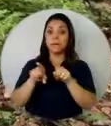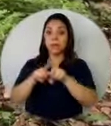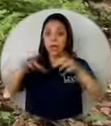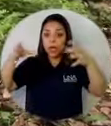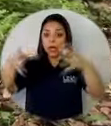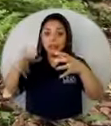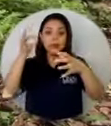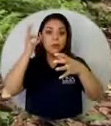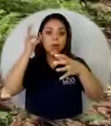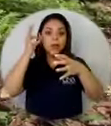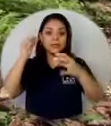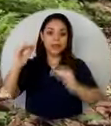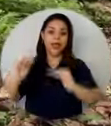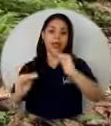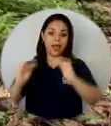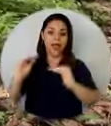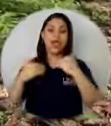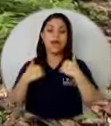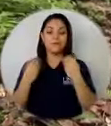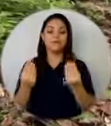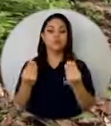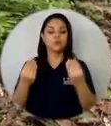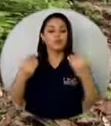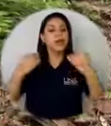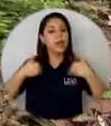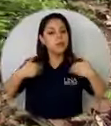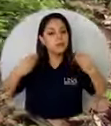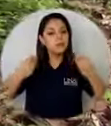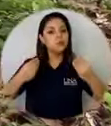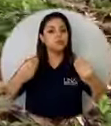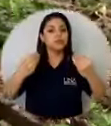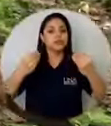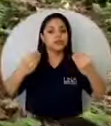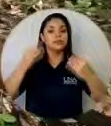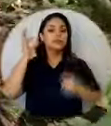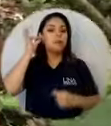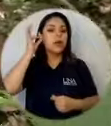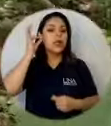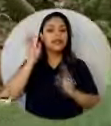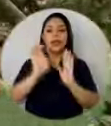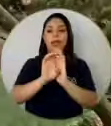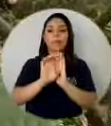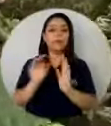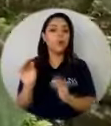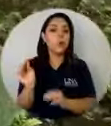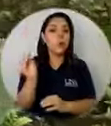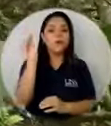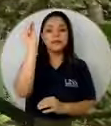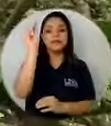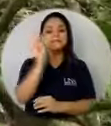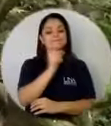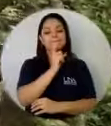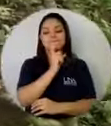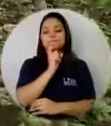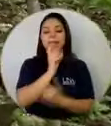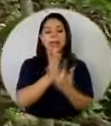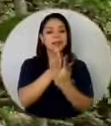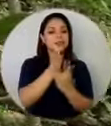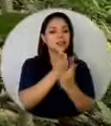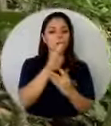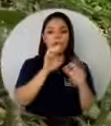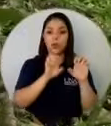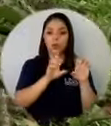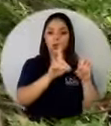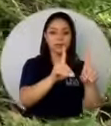mujeres, porque hay ciertas mujeres que todavía la enfrentan más difícil, mujeres jóvenes que se les dificulta el acceso a la educación, que